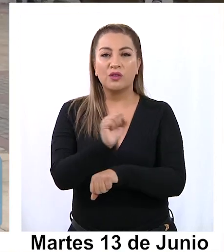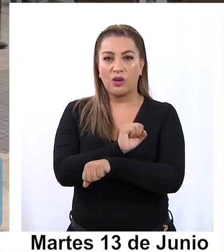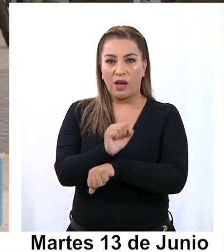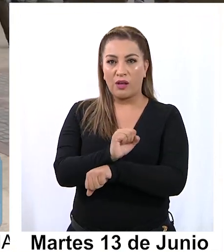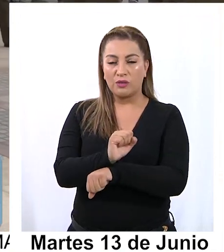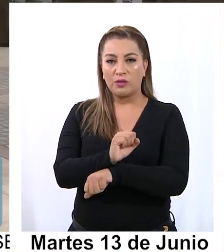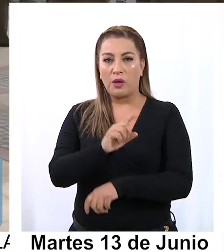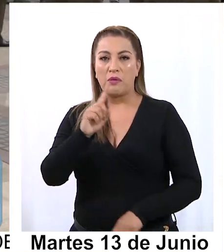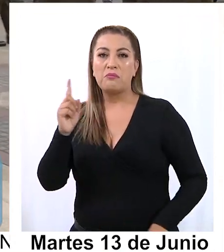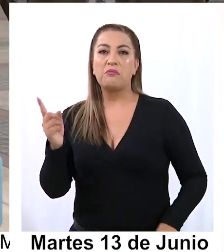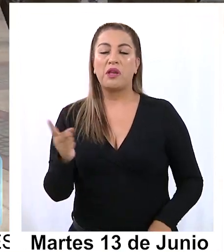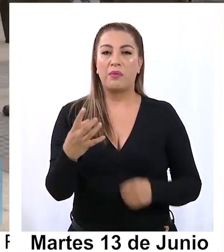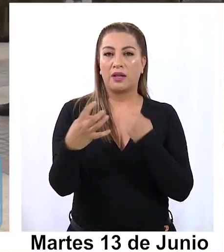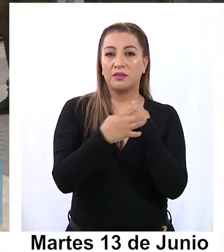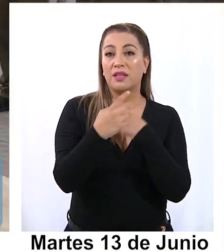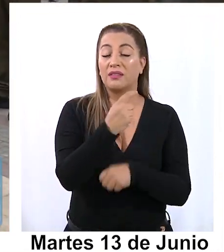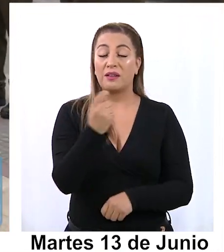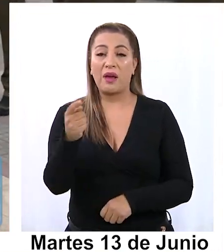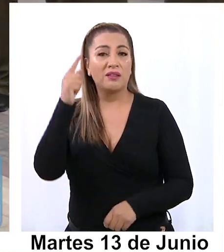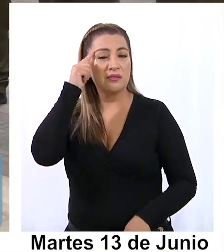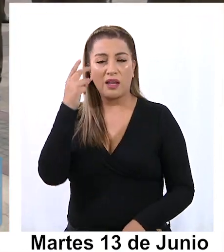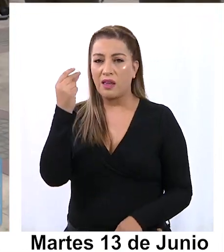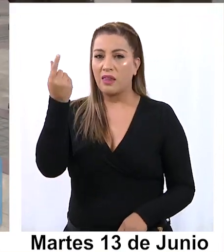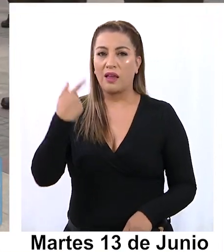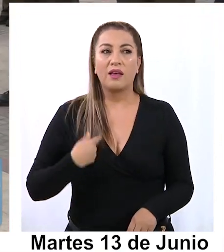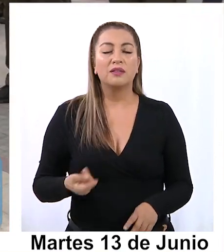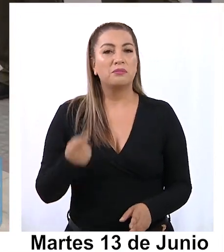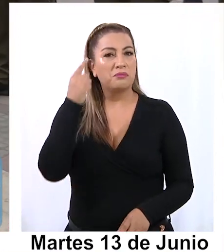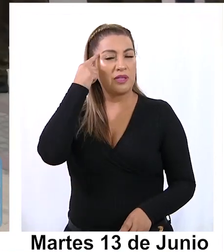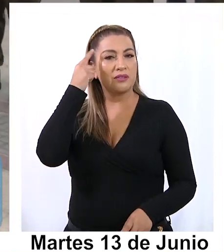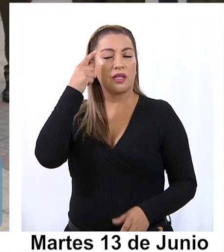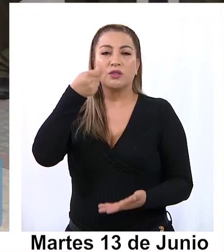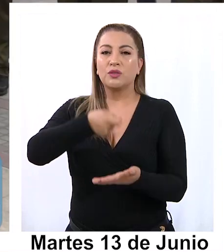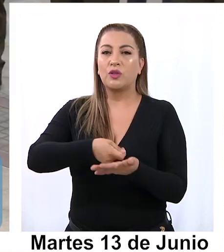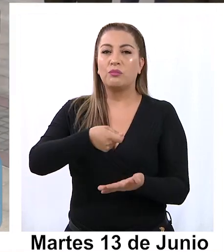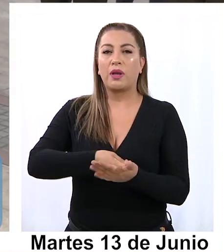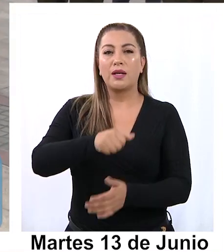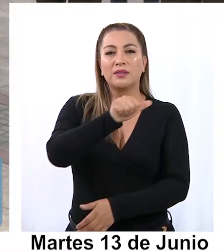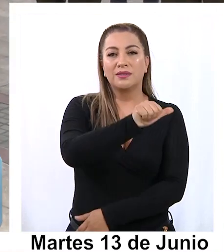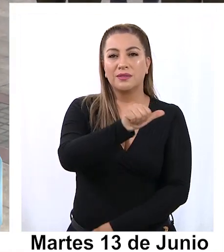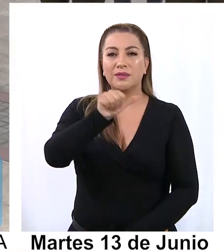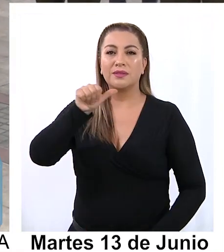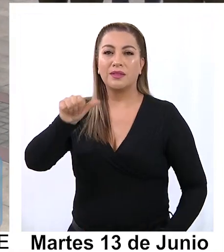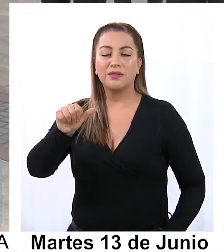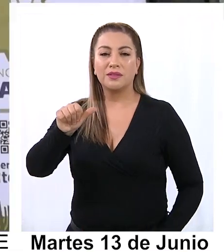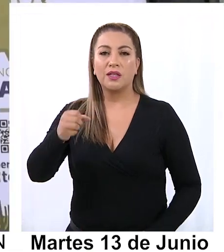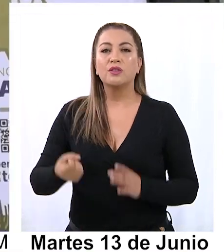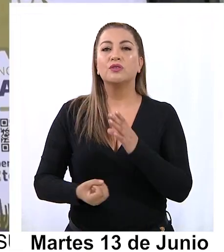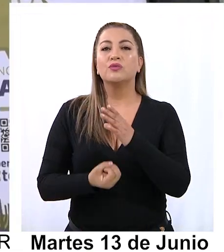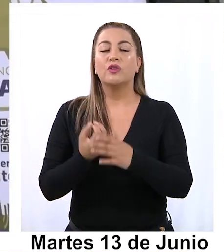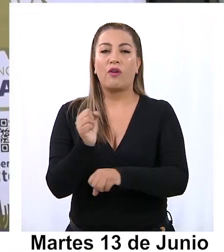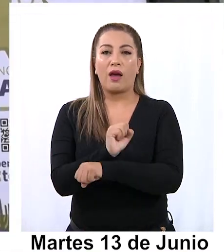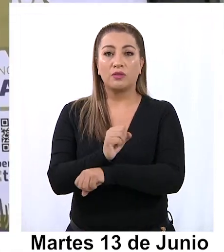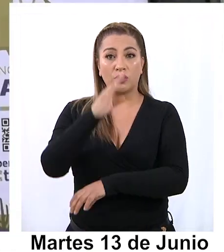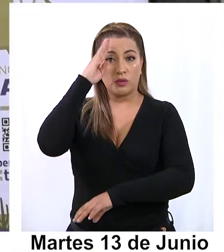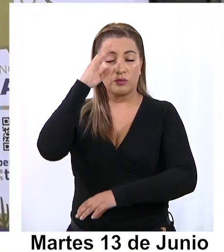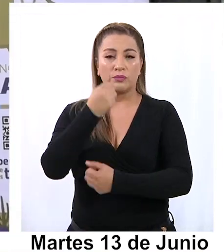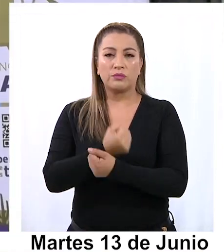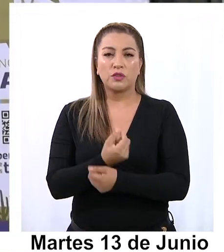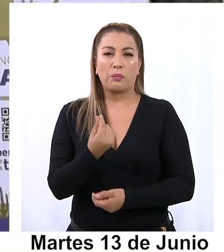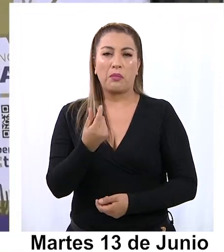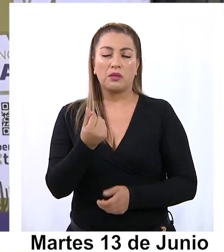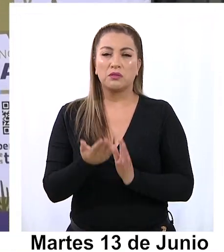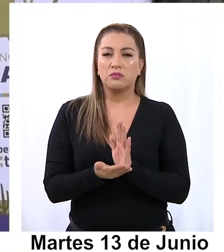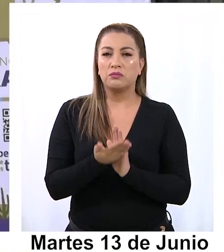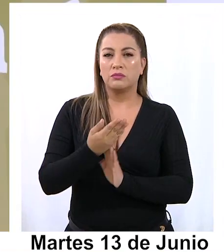Primera Zona Tarapacá, iniciativa que considera la adquisición de 66 vehículos policiales por un monto